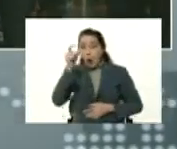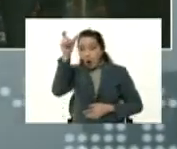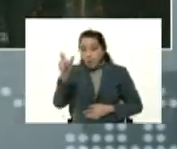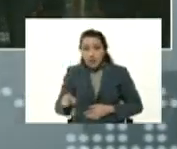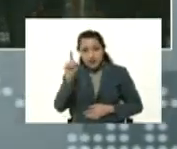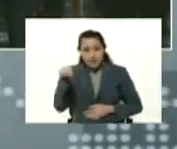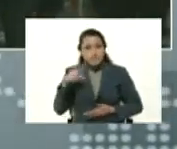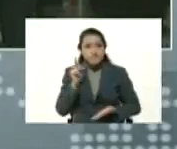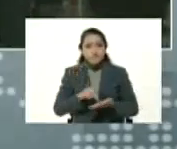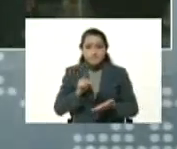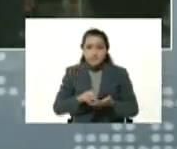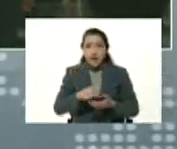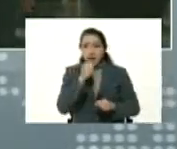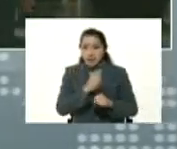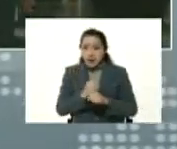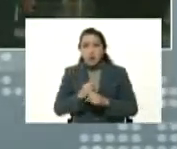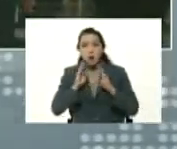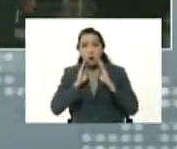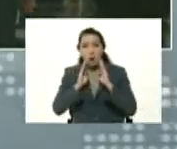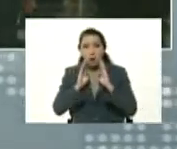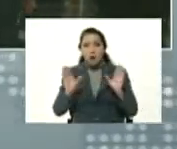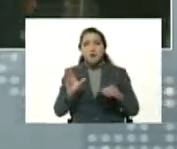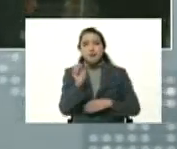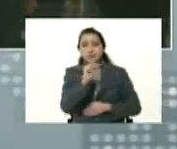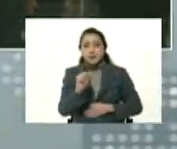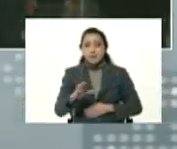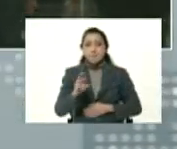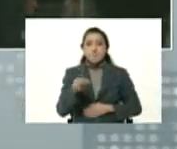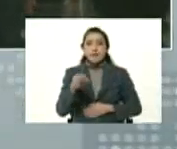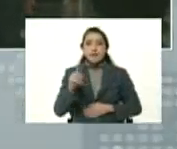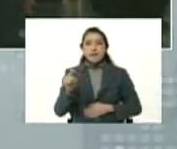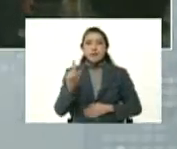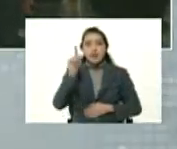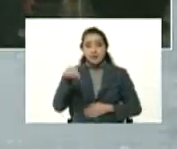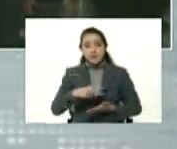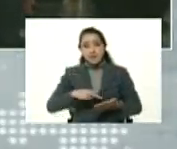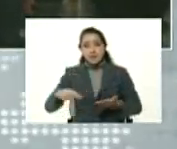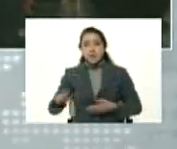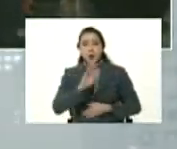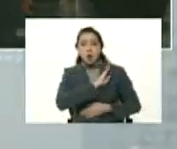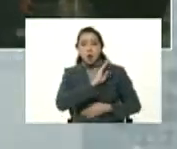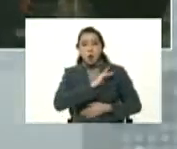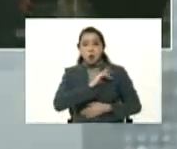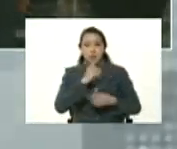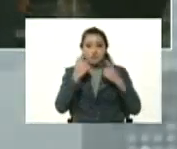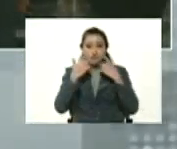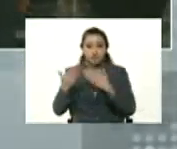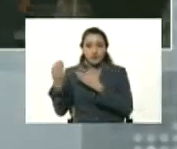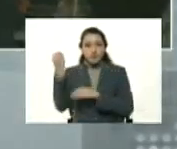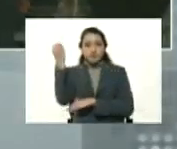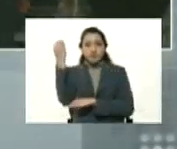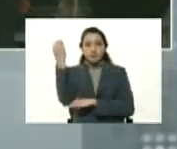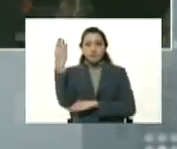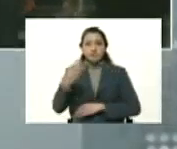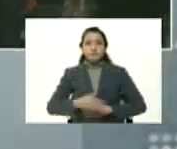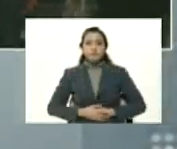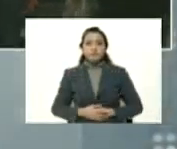productivos de trabajadores, los CPT de pastas Alegri. Adelante, Cristal.